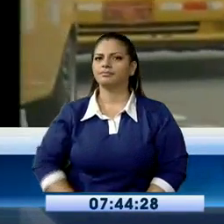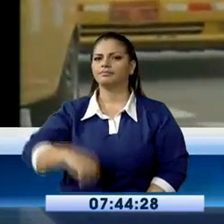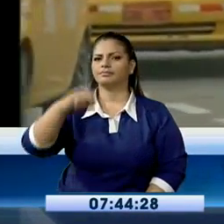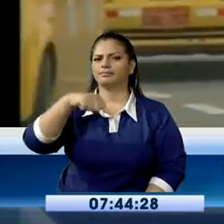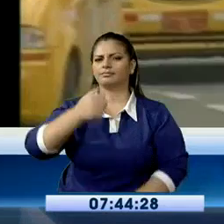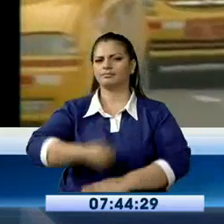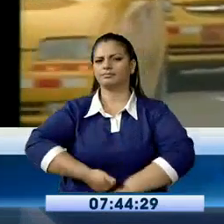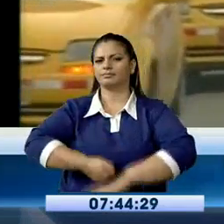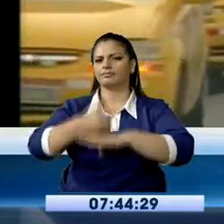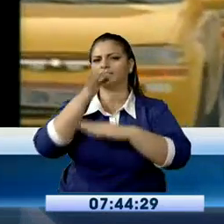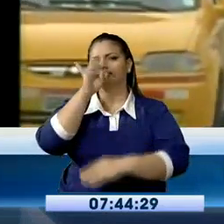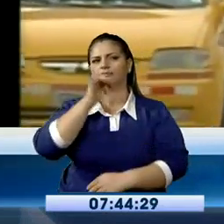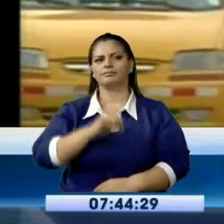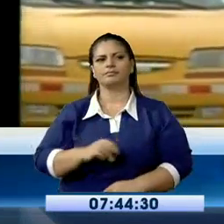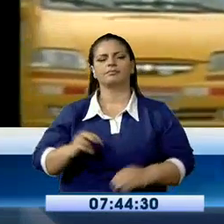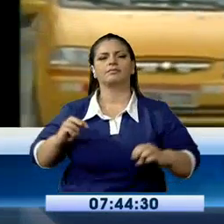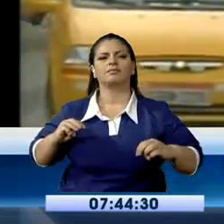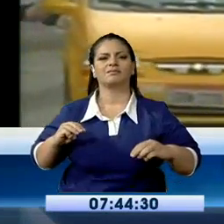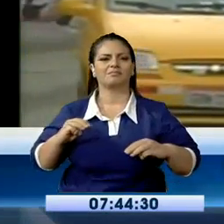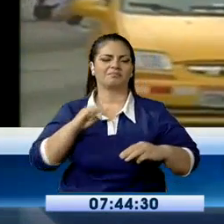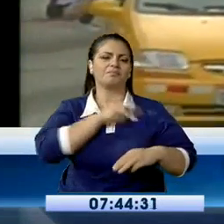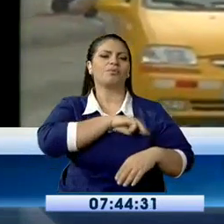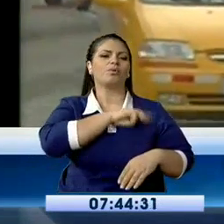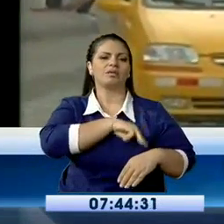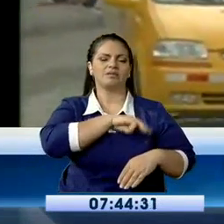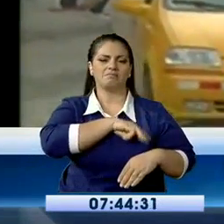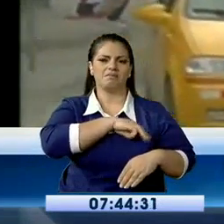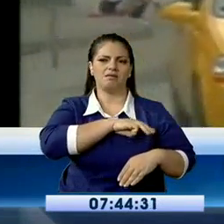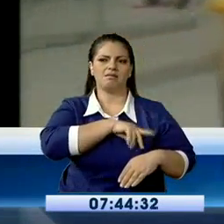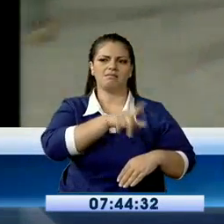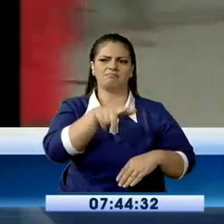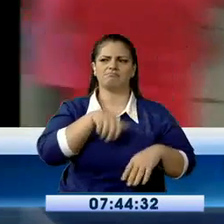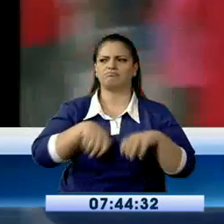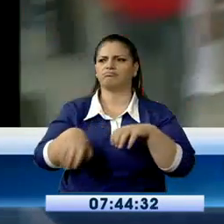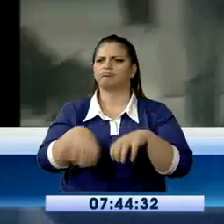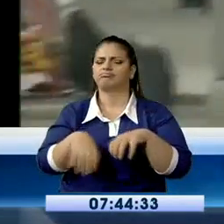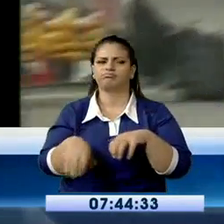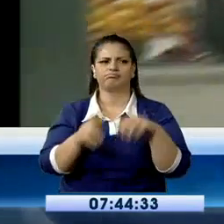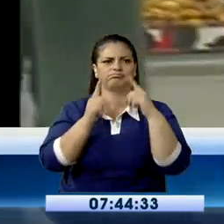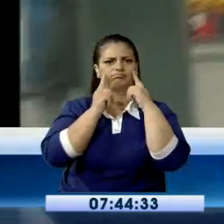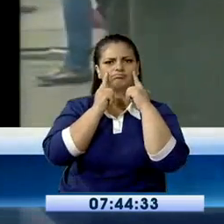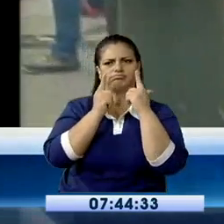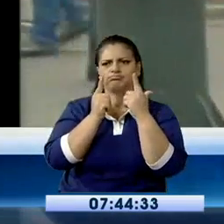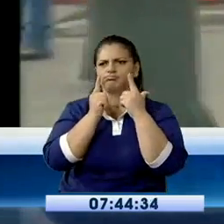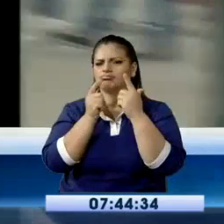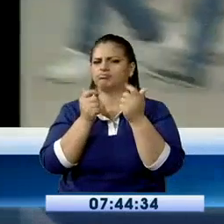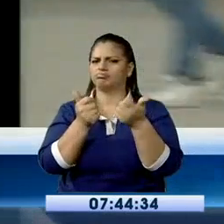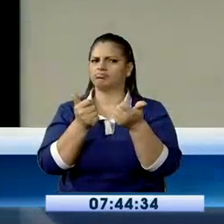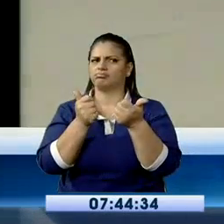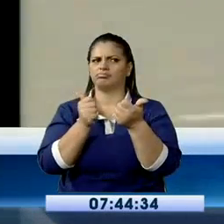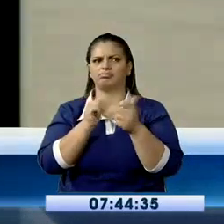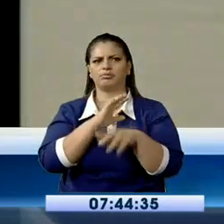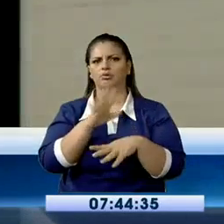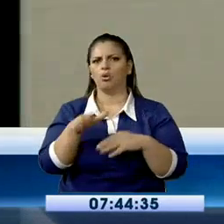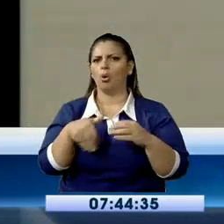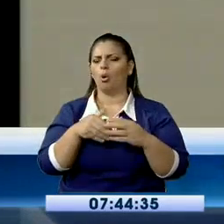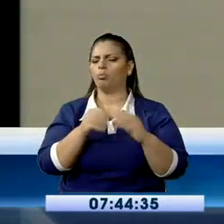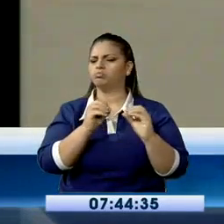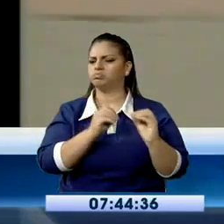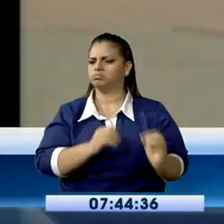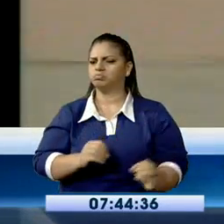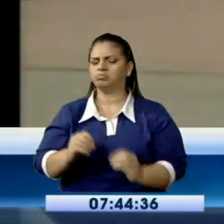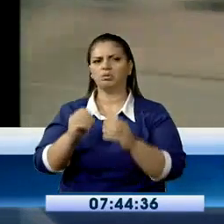los buses que se dirigen al Cantón Durán ordenadamente. Esto en el paradero de buses